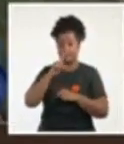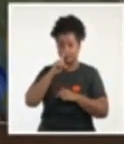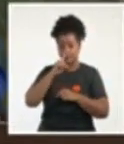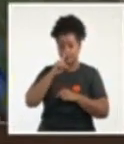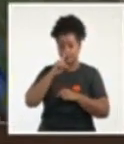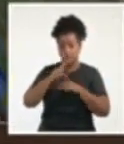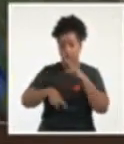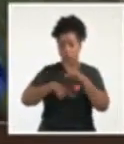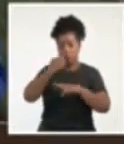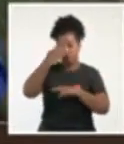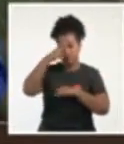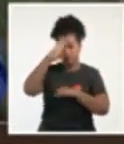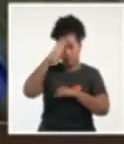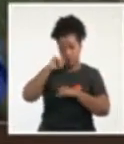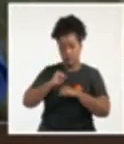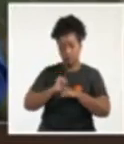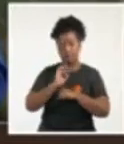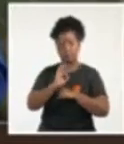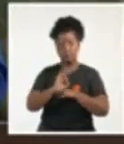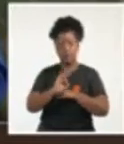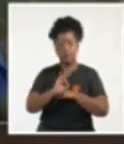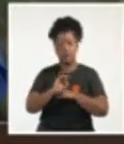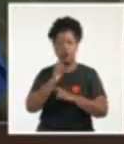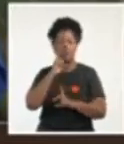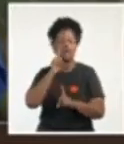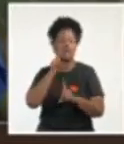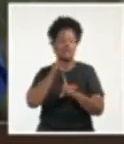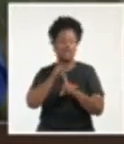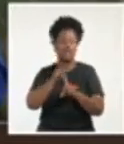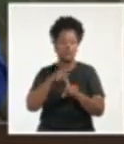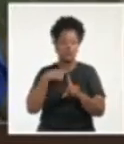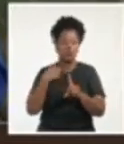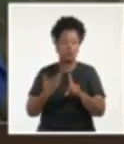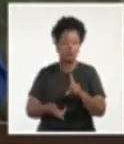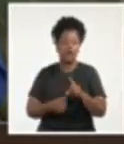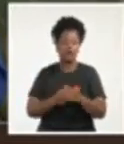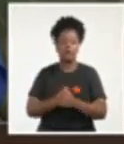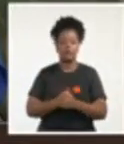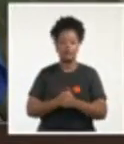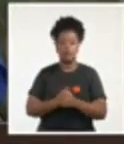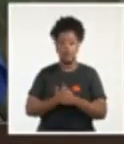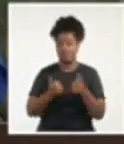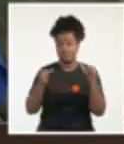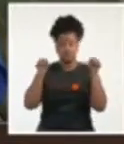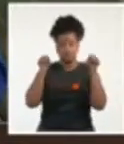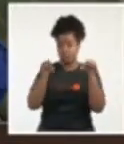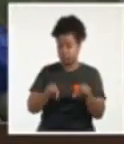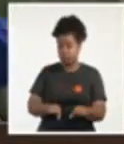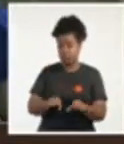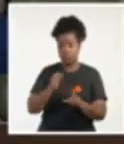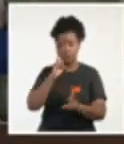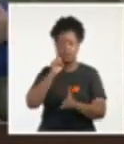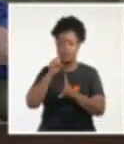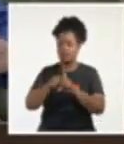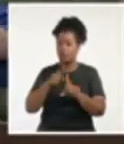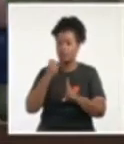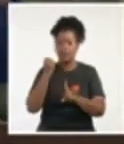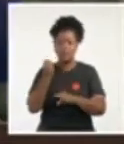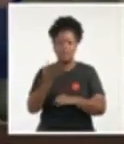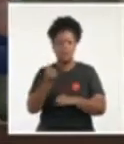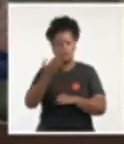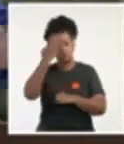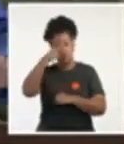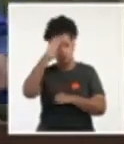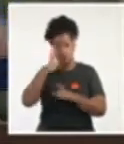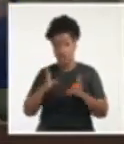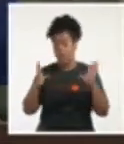esto, buscando un pretexto también insano, un pretexto también mentiroso de que en Cuba no hay estabilidad,